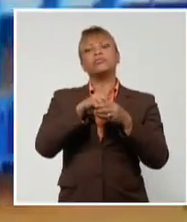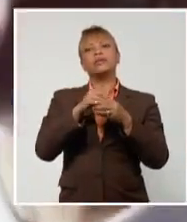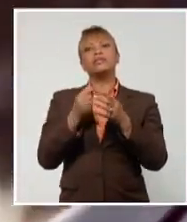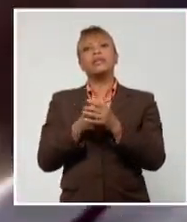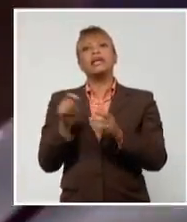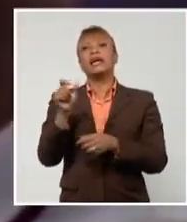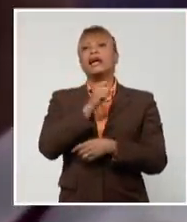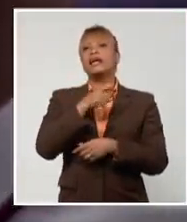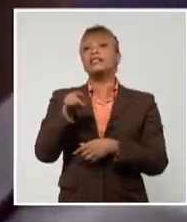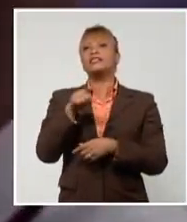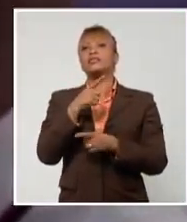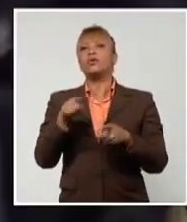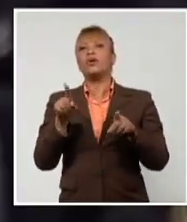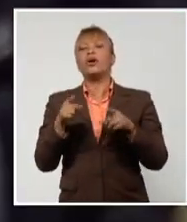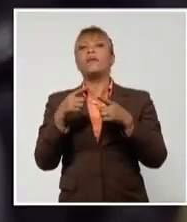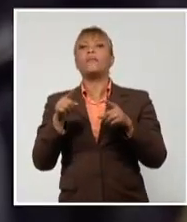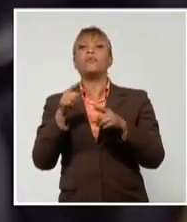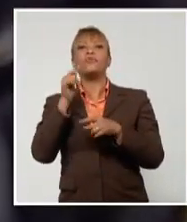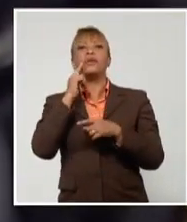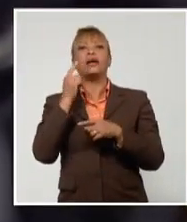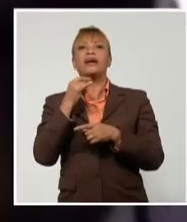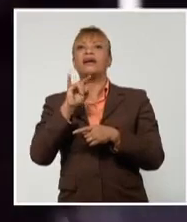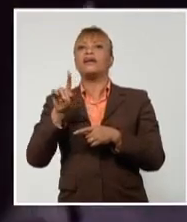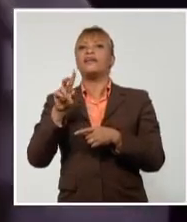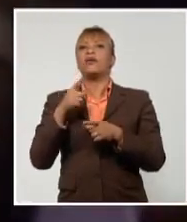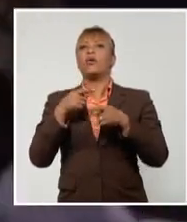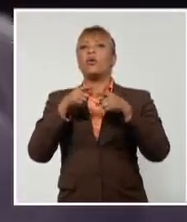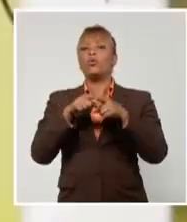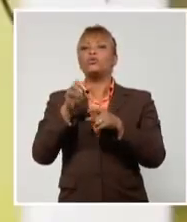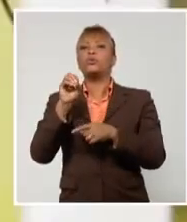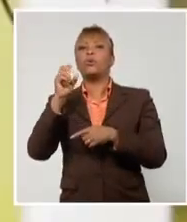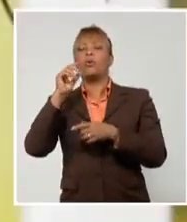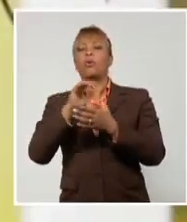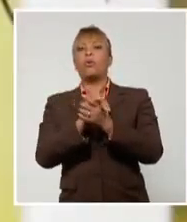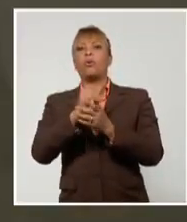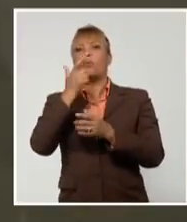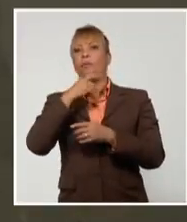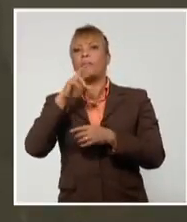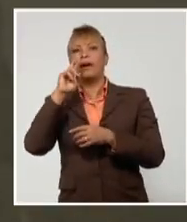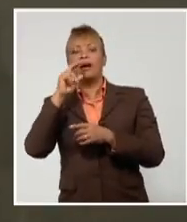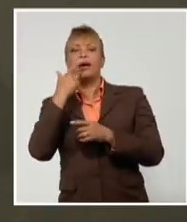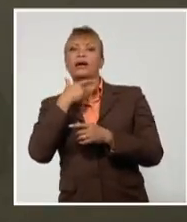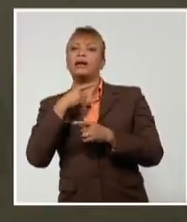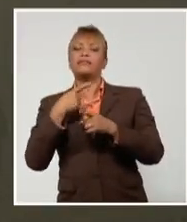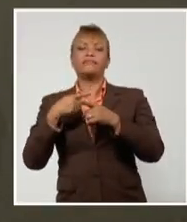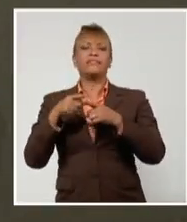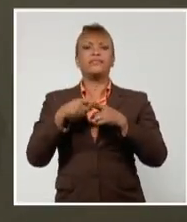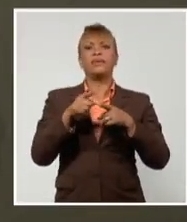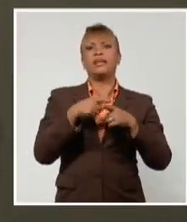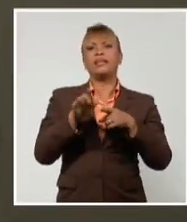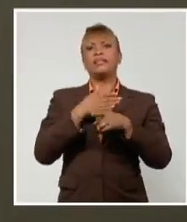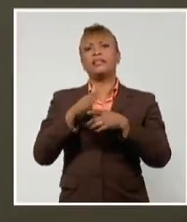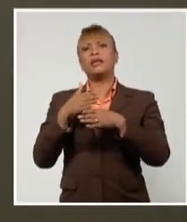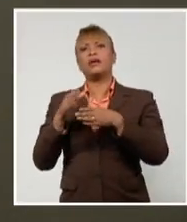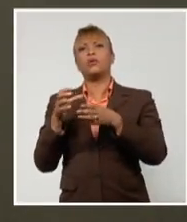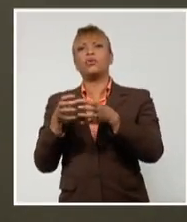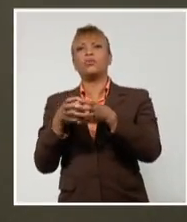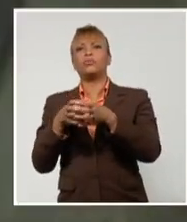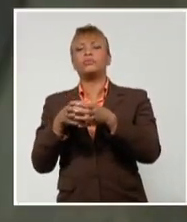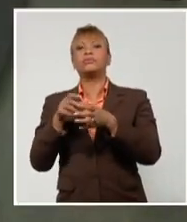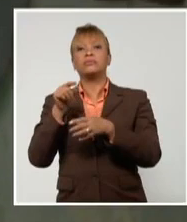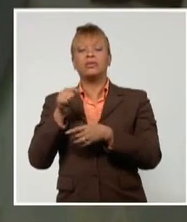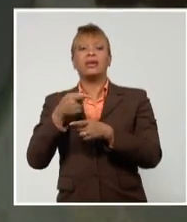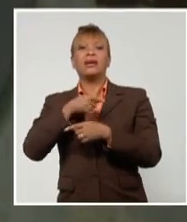y videoclip Música Vital, junto a Omar Aportuondo y Buena Fe. Este 18 de julio fue un día gris